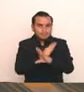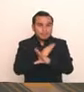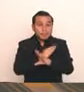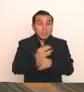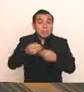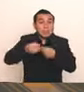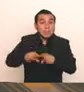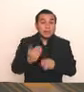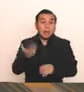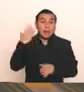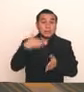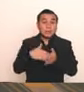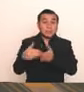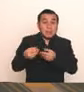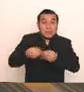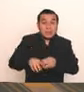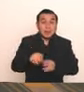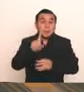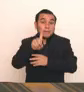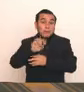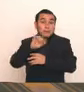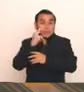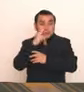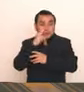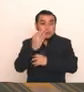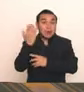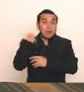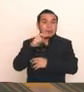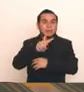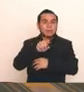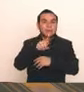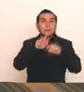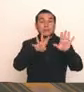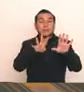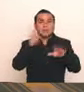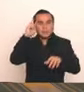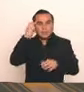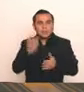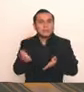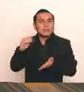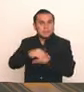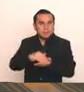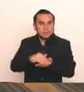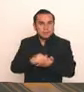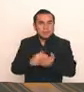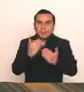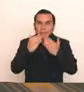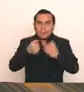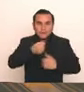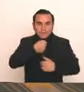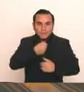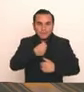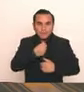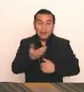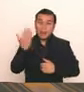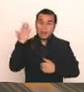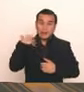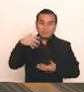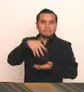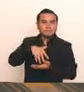empezaron a perder desde el 1 de junio del año pasado a ellos los recuerdo el mensaje que dimos como pueblo en la toma de